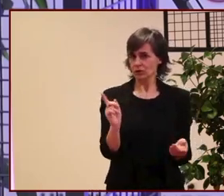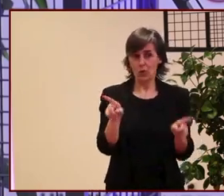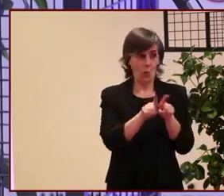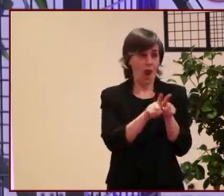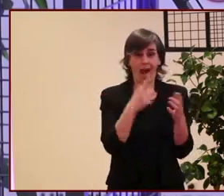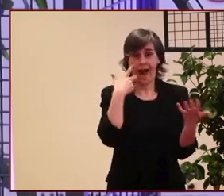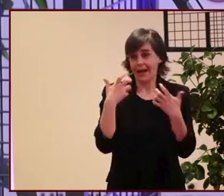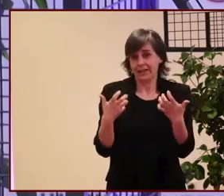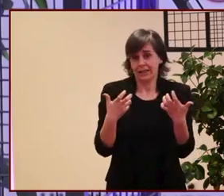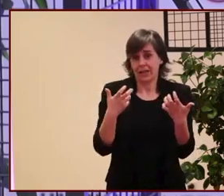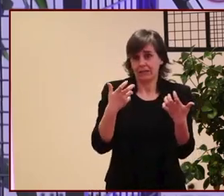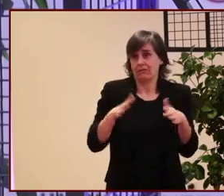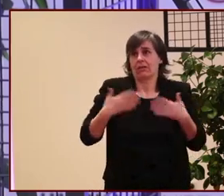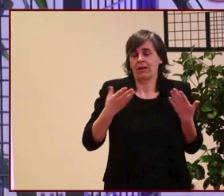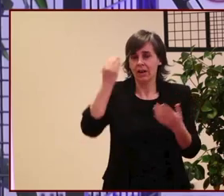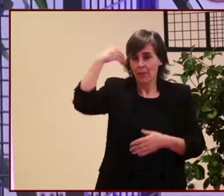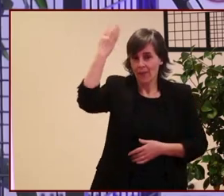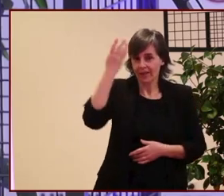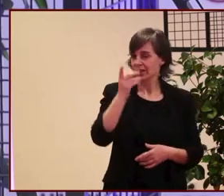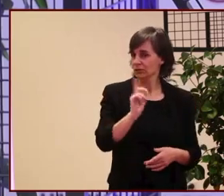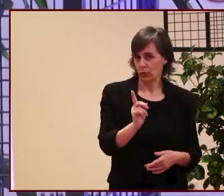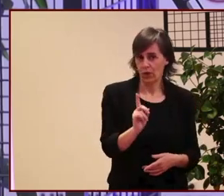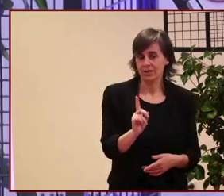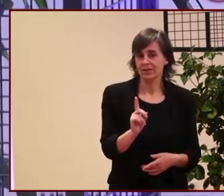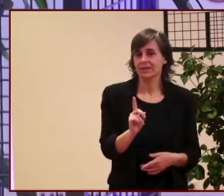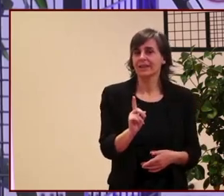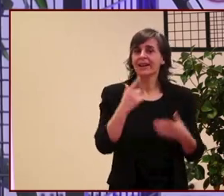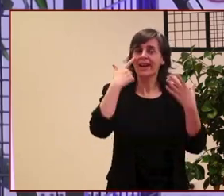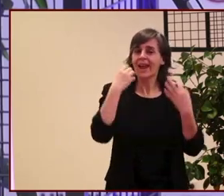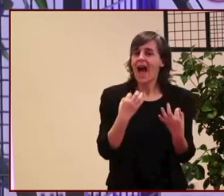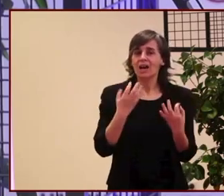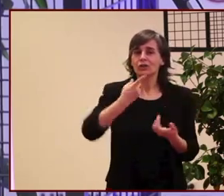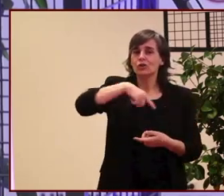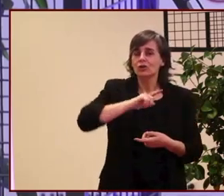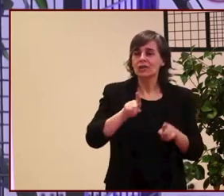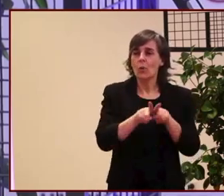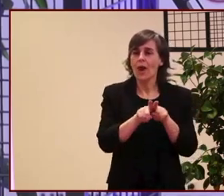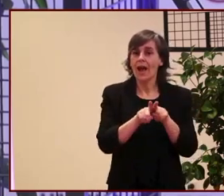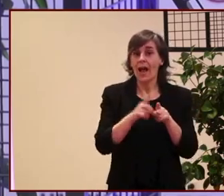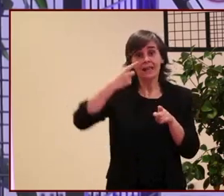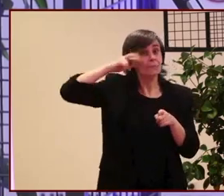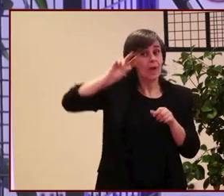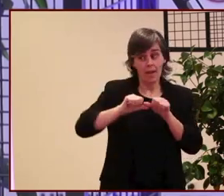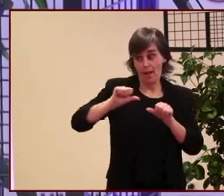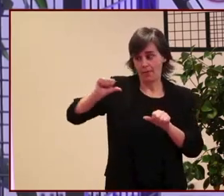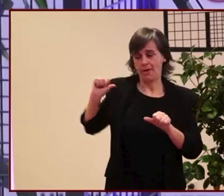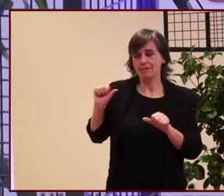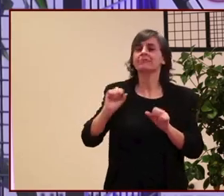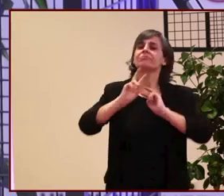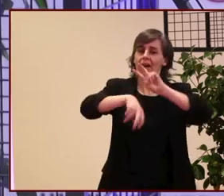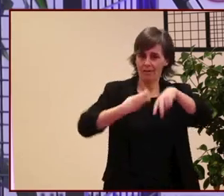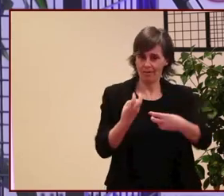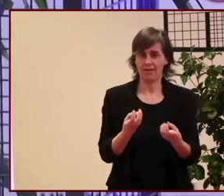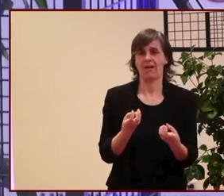en realidad este todos todos estamos reciclando experiencias anteriores y en